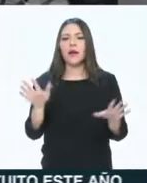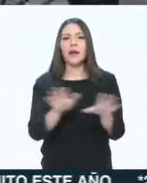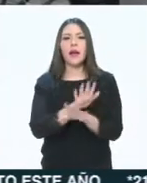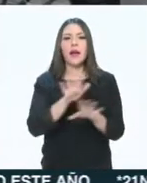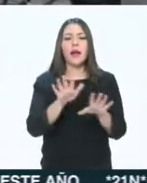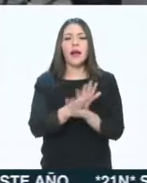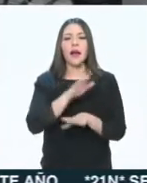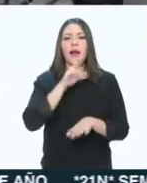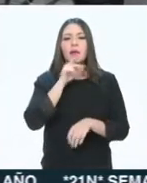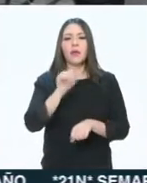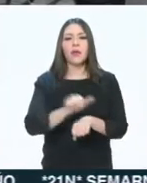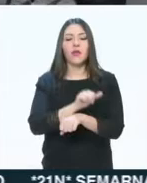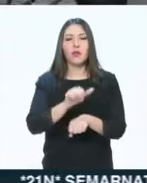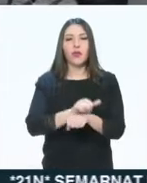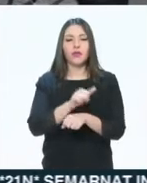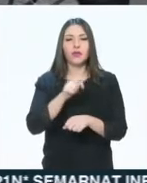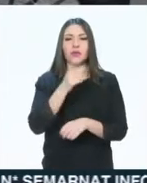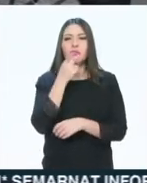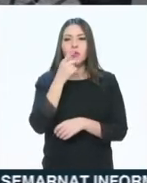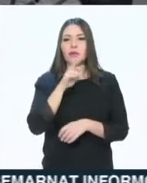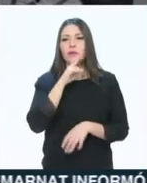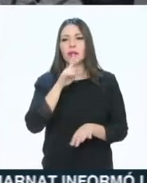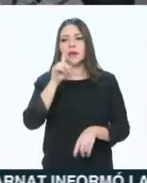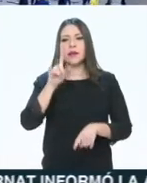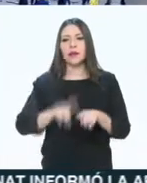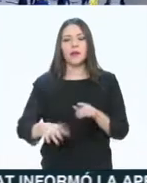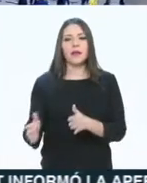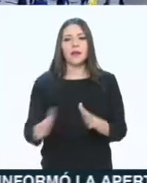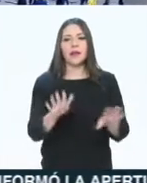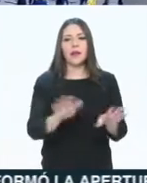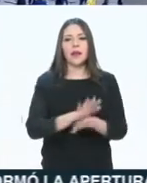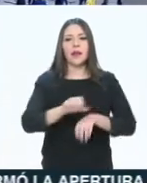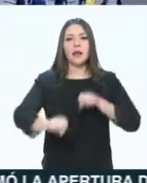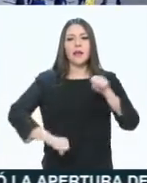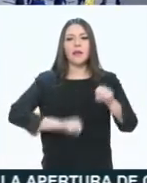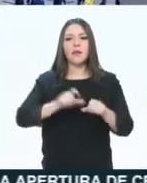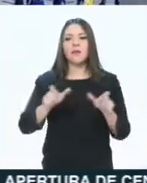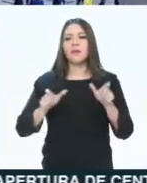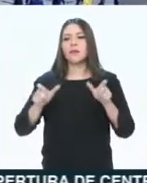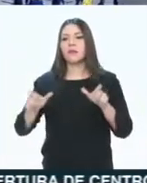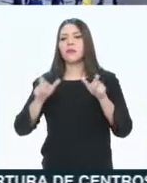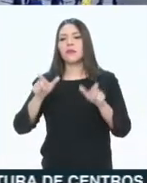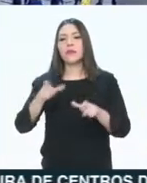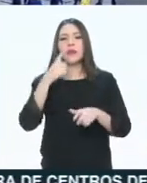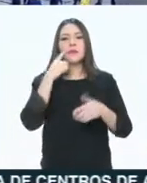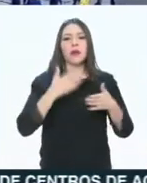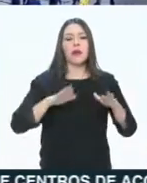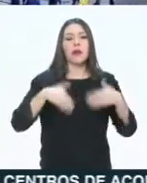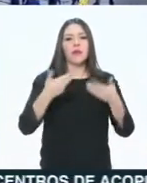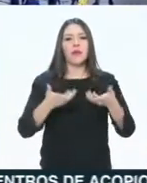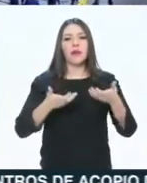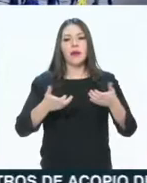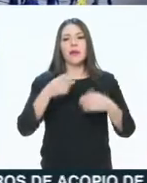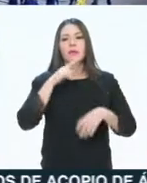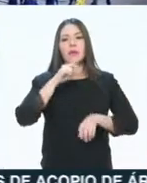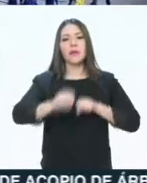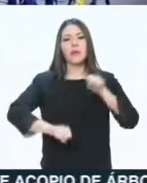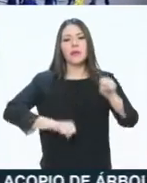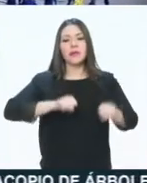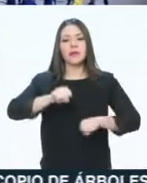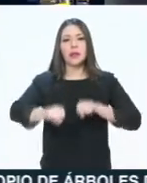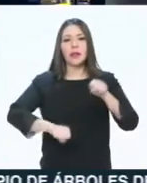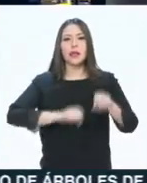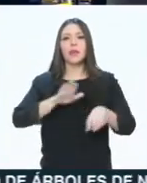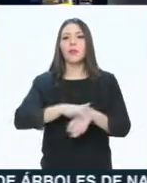por bicicletas y mire, salieron a cumplir con su labor de vigilar las calles en dos ruedas. Esto porque las empresas que surten el combustible pues se